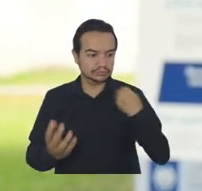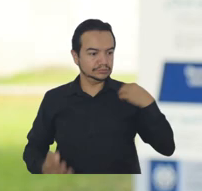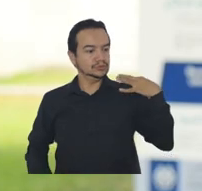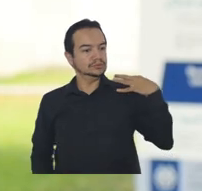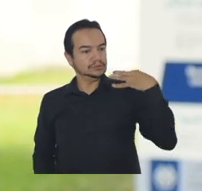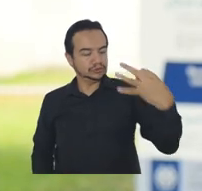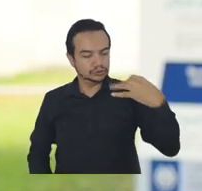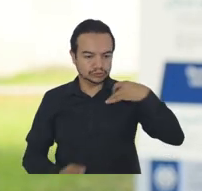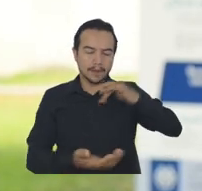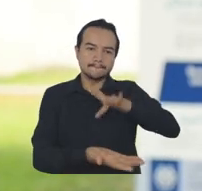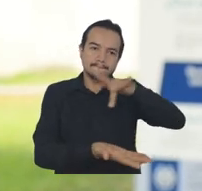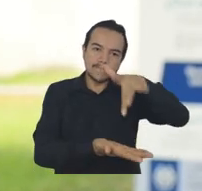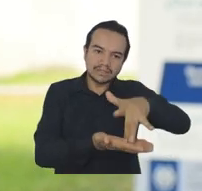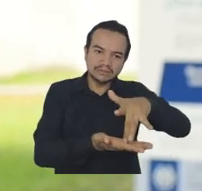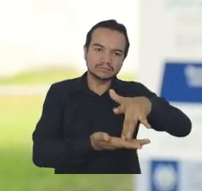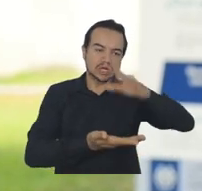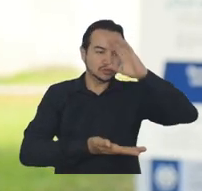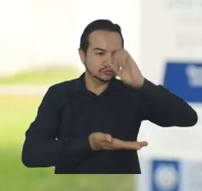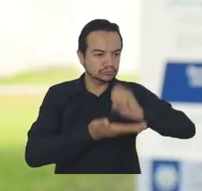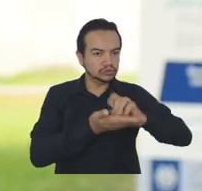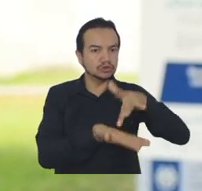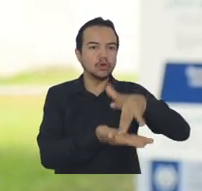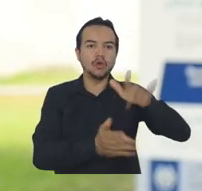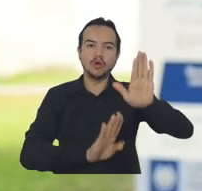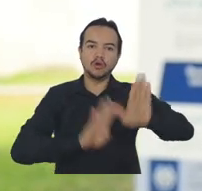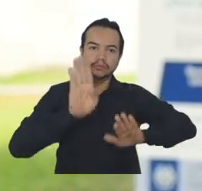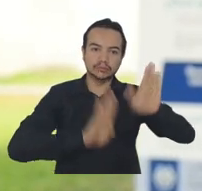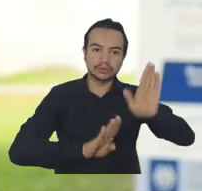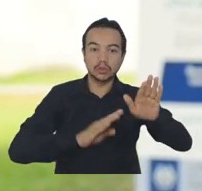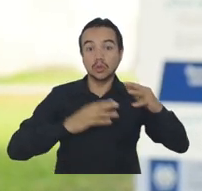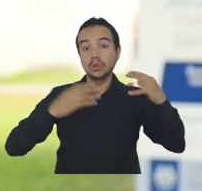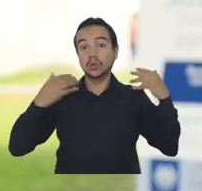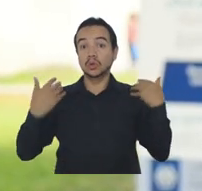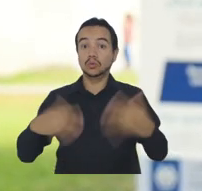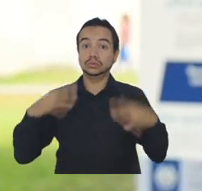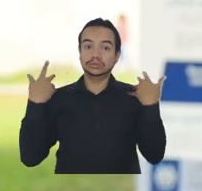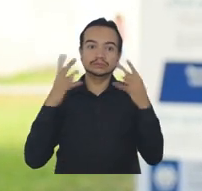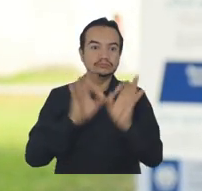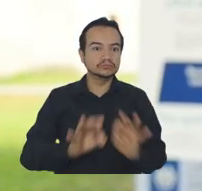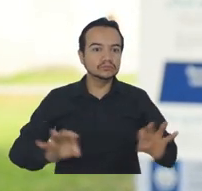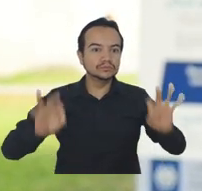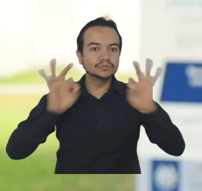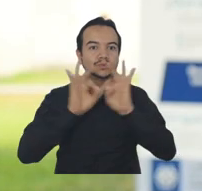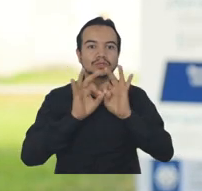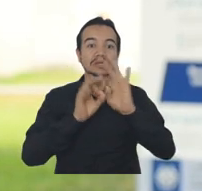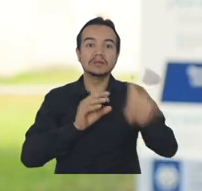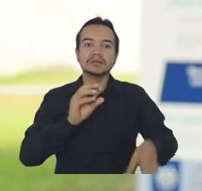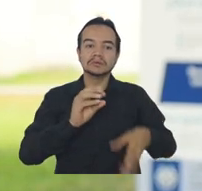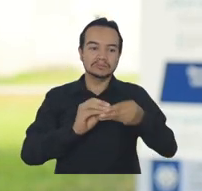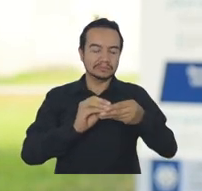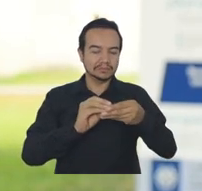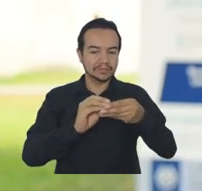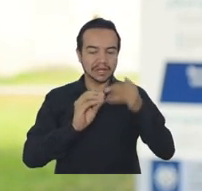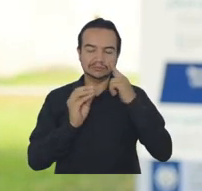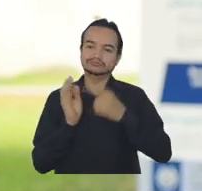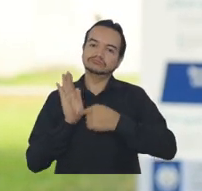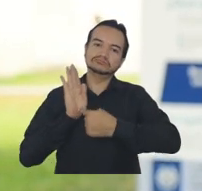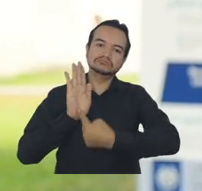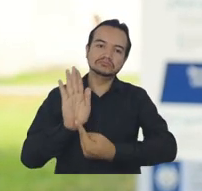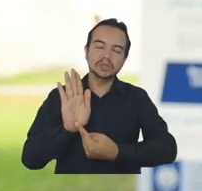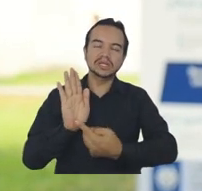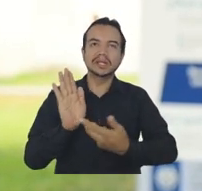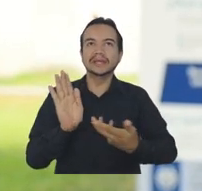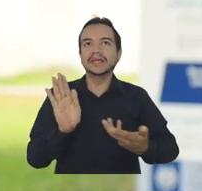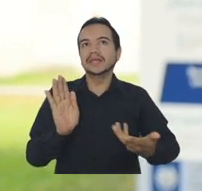tener voz y voto en las diferentes decisiones, se considera importante para nuestra profesión y realza de una u otra